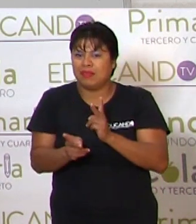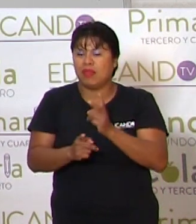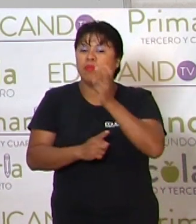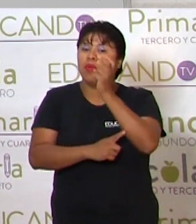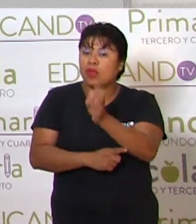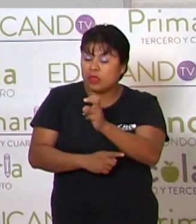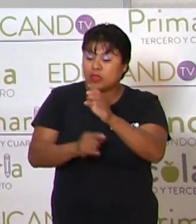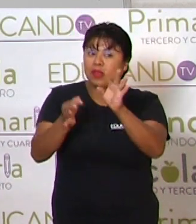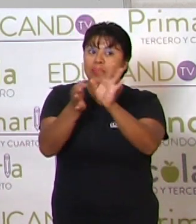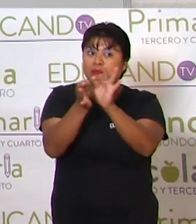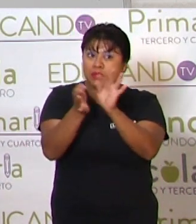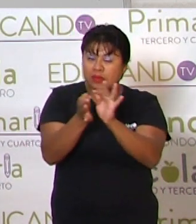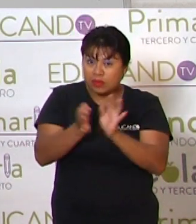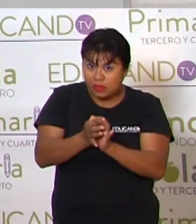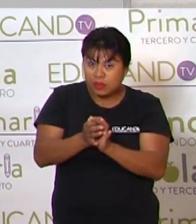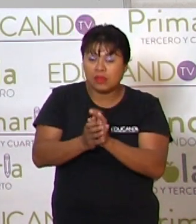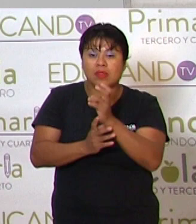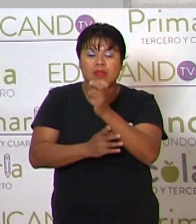las expresiones